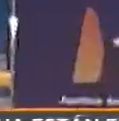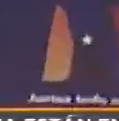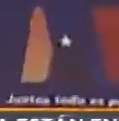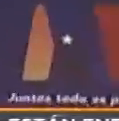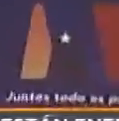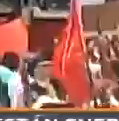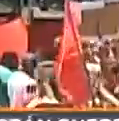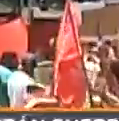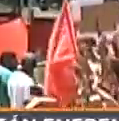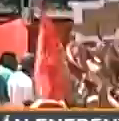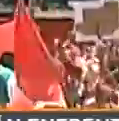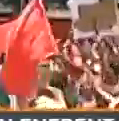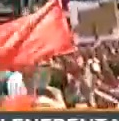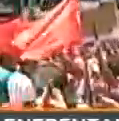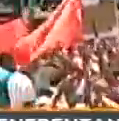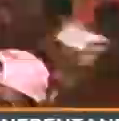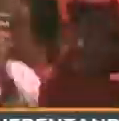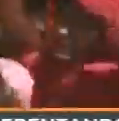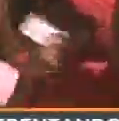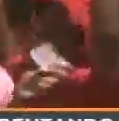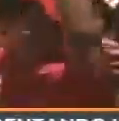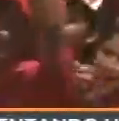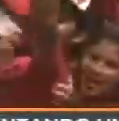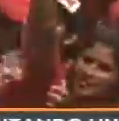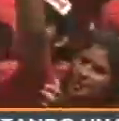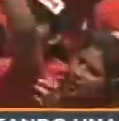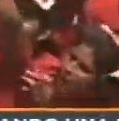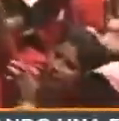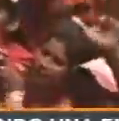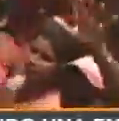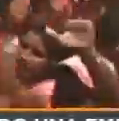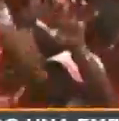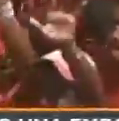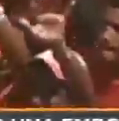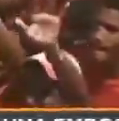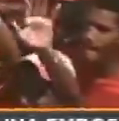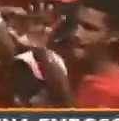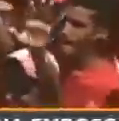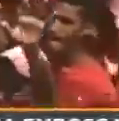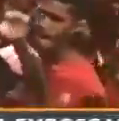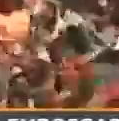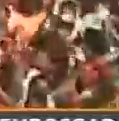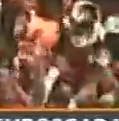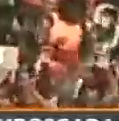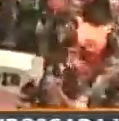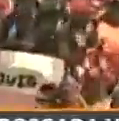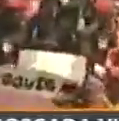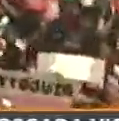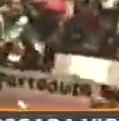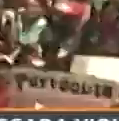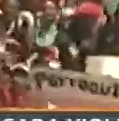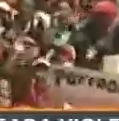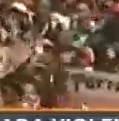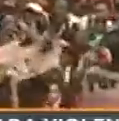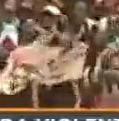la entidad. A esta hora el candidato presidencial está saludando a